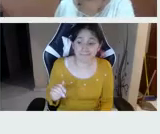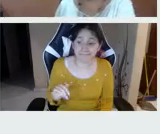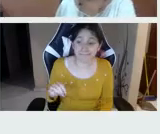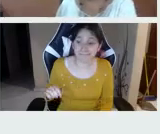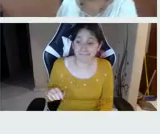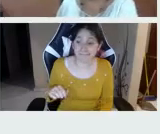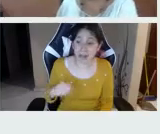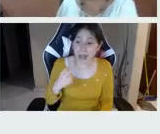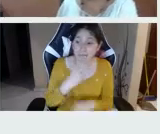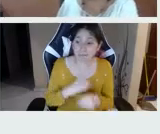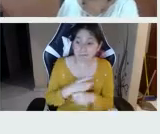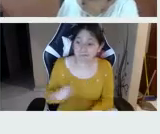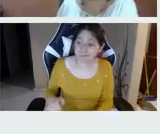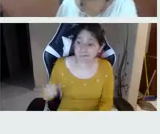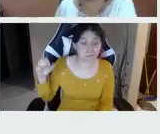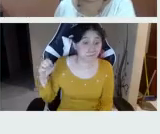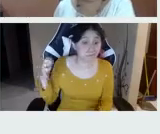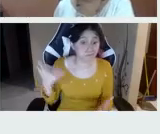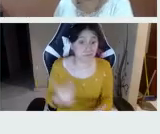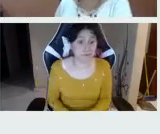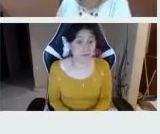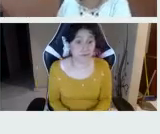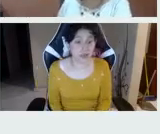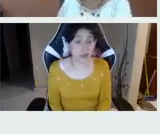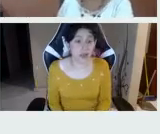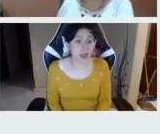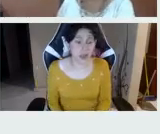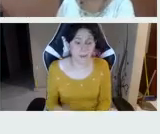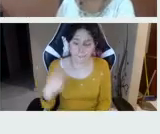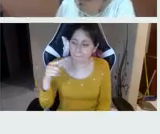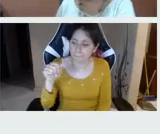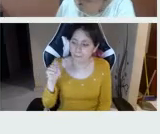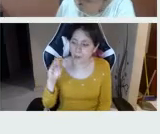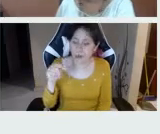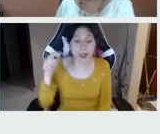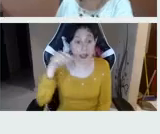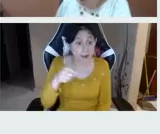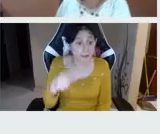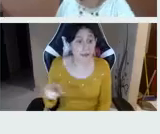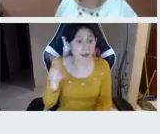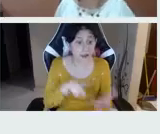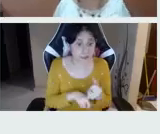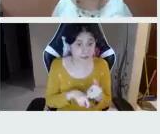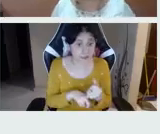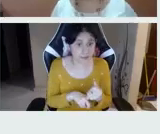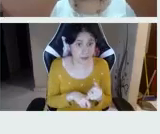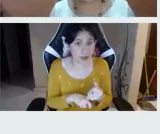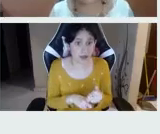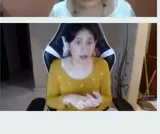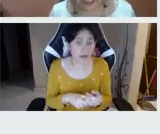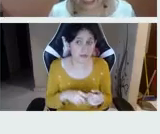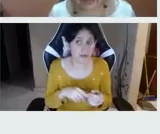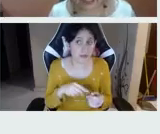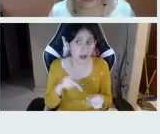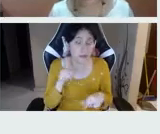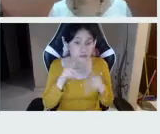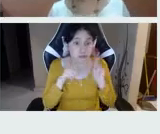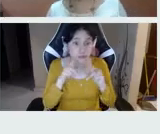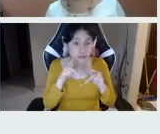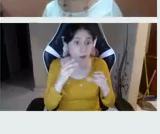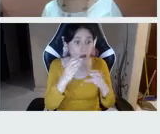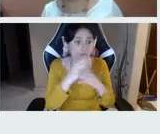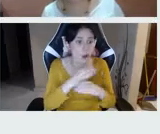maestro Pablo Álvarez y Casa Longoria estará aquí en Charlas de Café, acompañando a la maestra Anabel